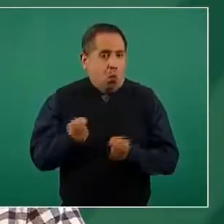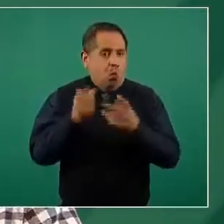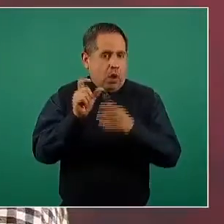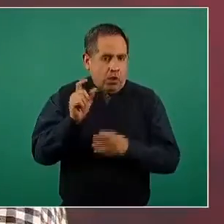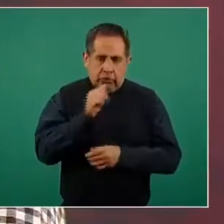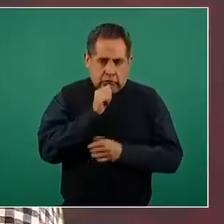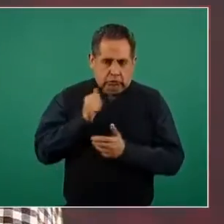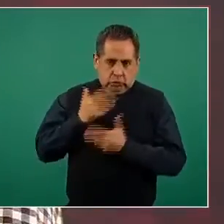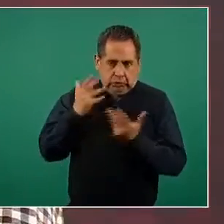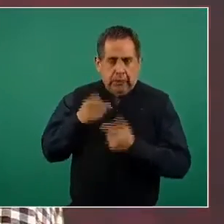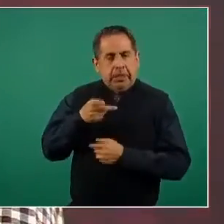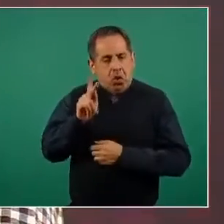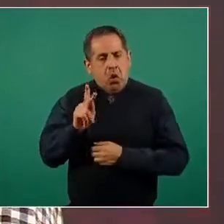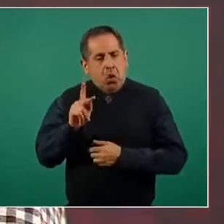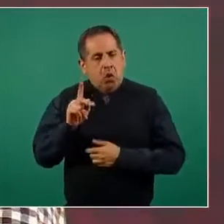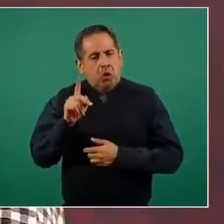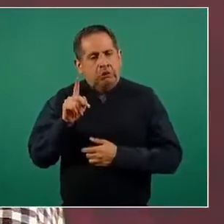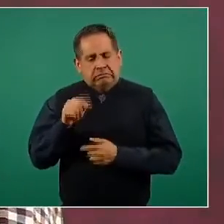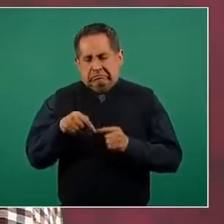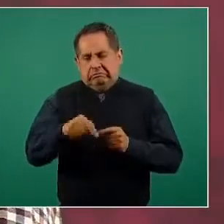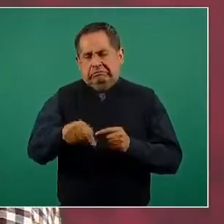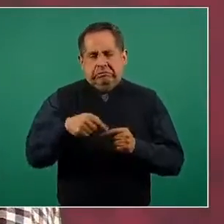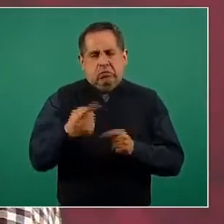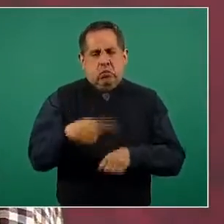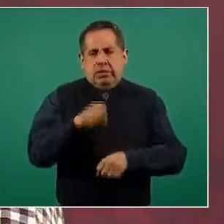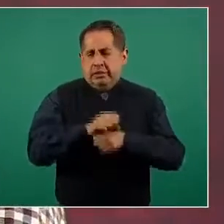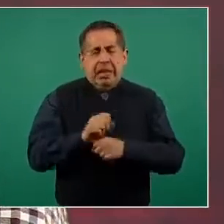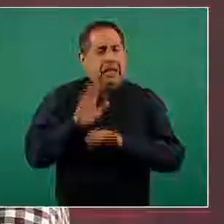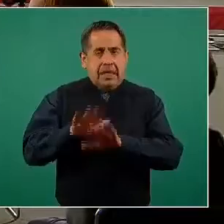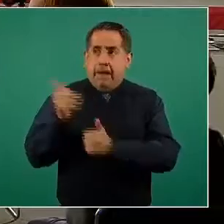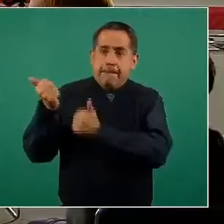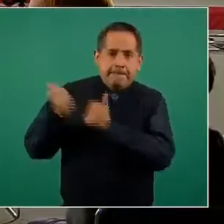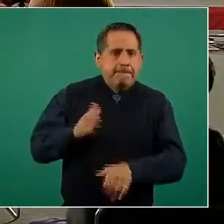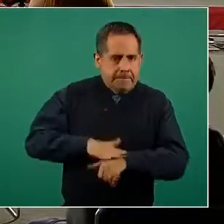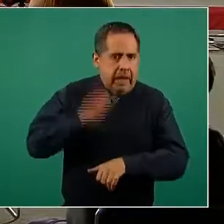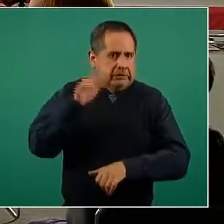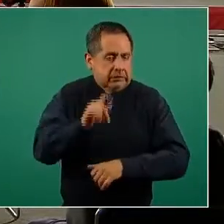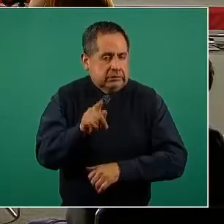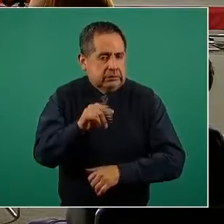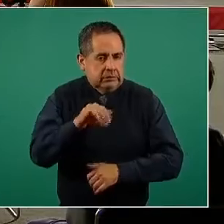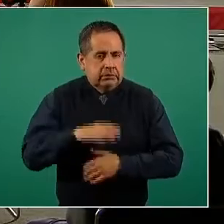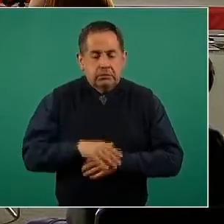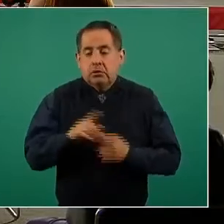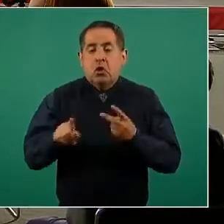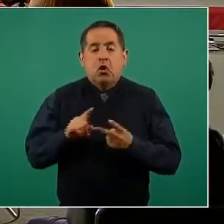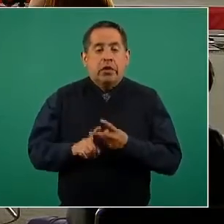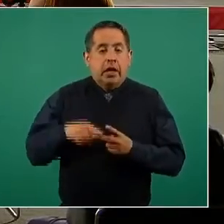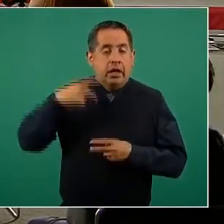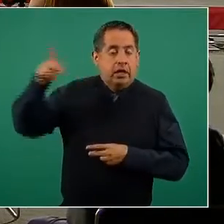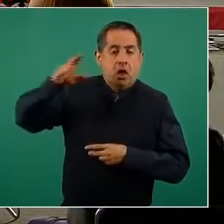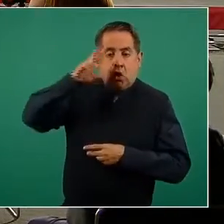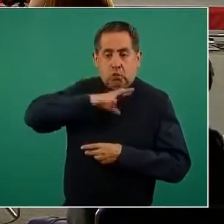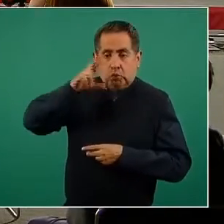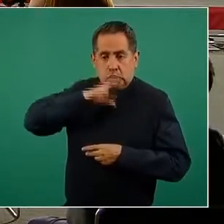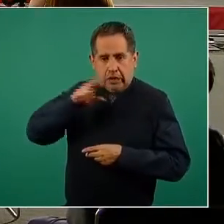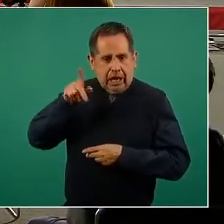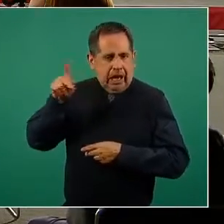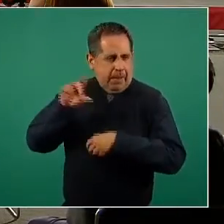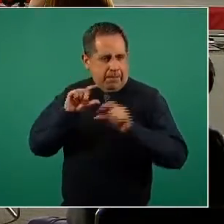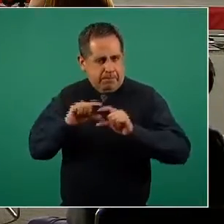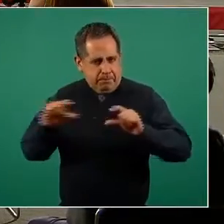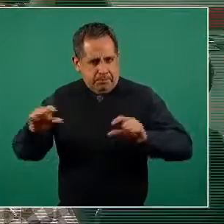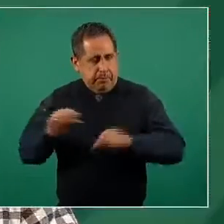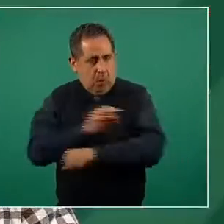porque no lo tengo, pero va a ser durante la siguiente semana. Tenemos la vacuna Sputnik V, de la que hemos estado